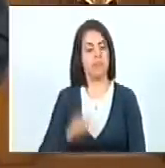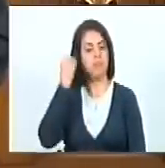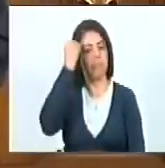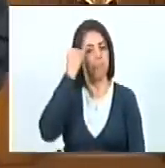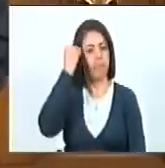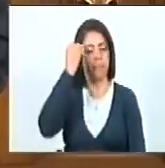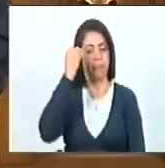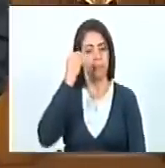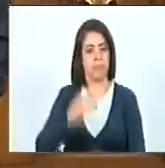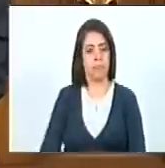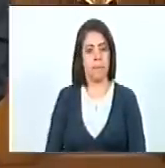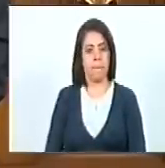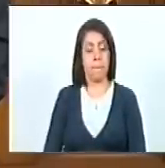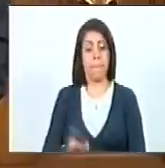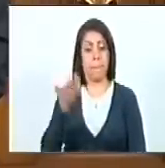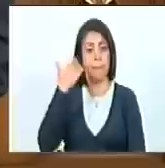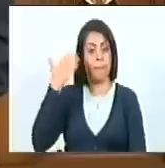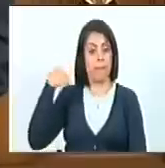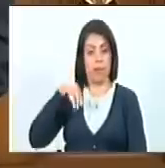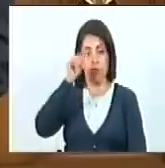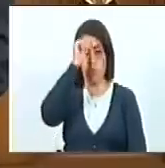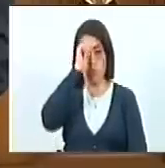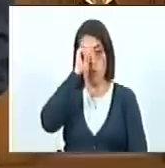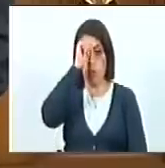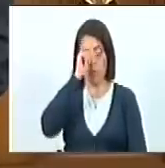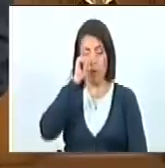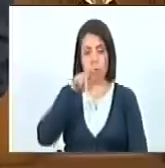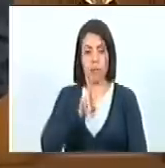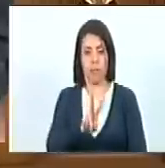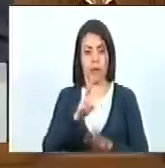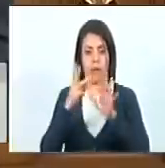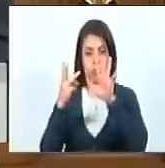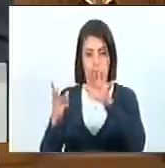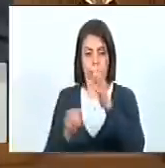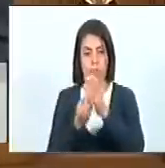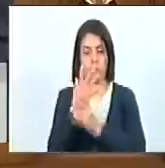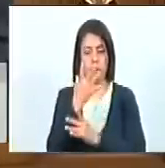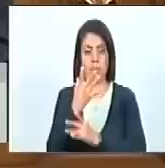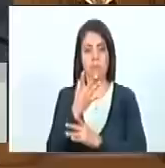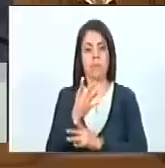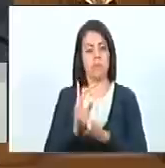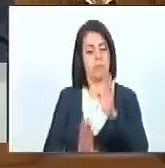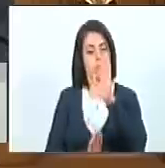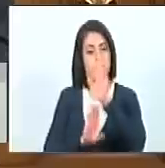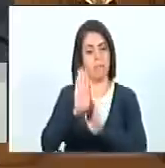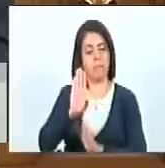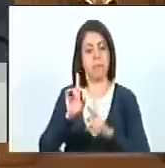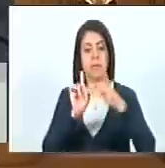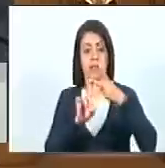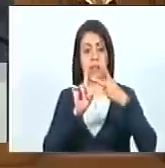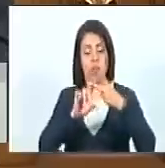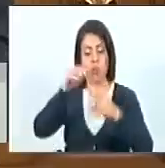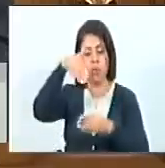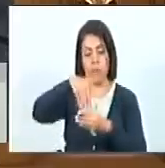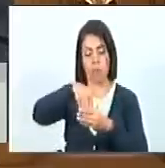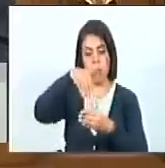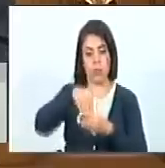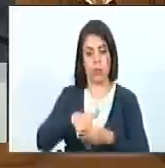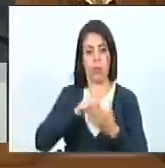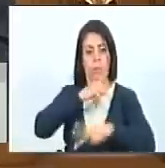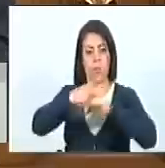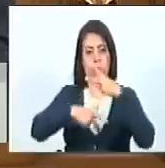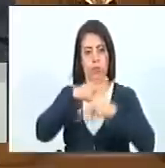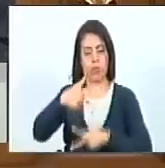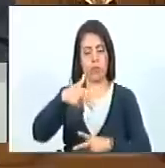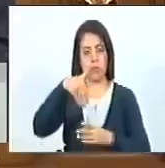Considerando que el pasado domingo 28 de mayo se desarrolló la segunda vuelta del